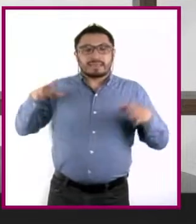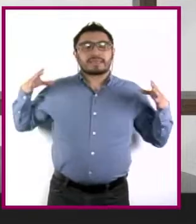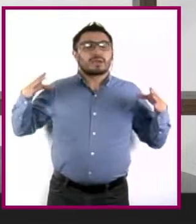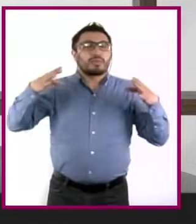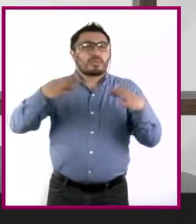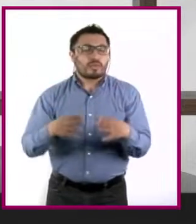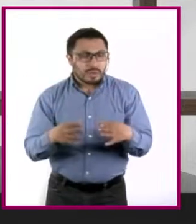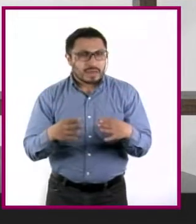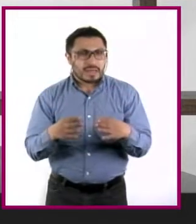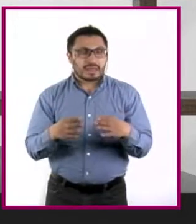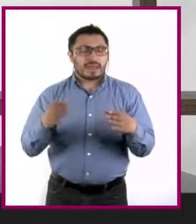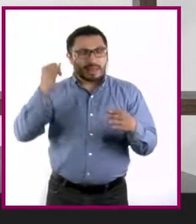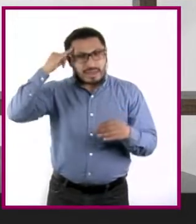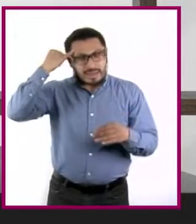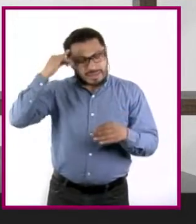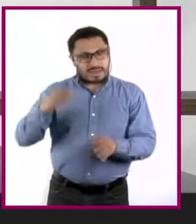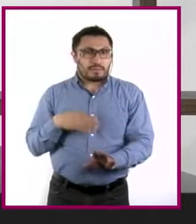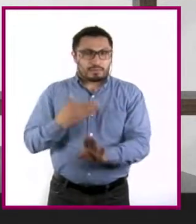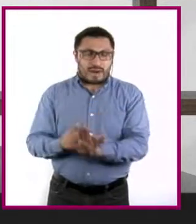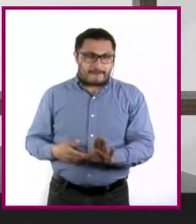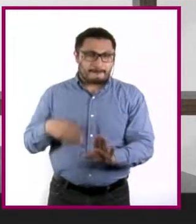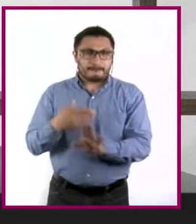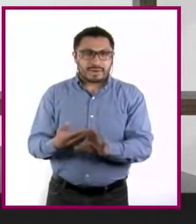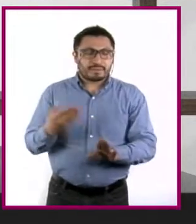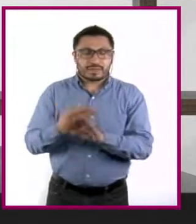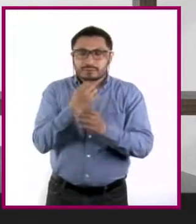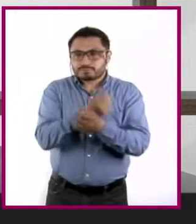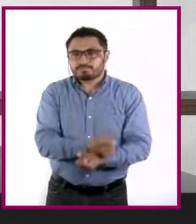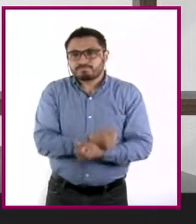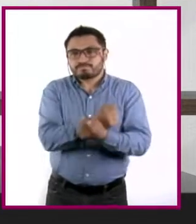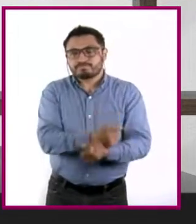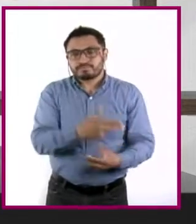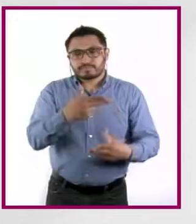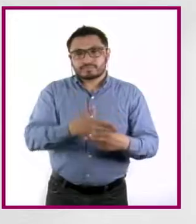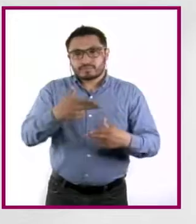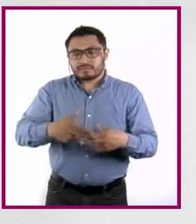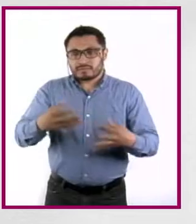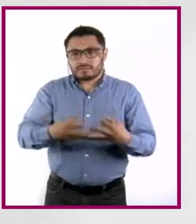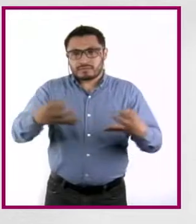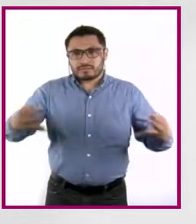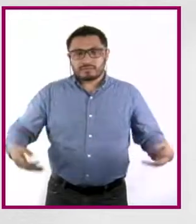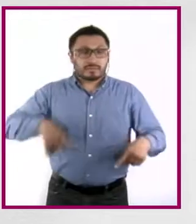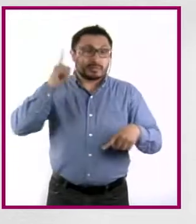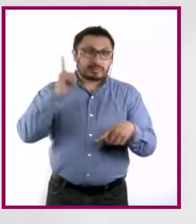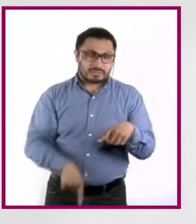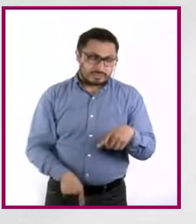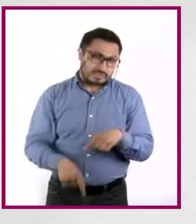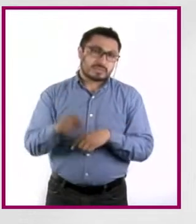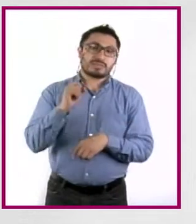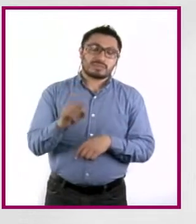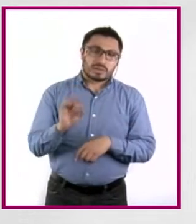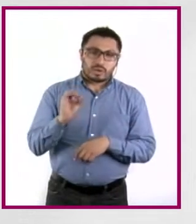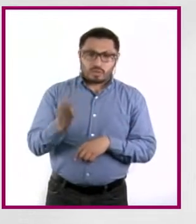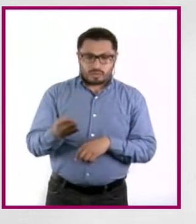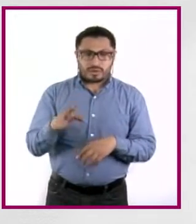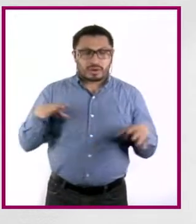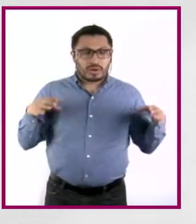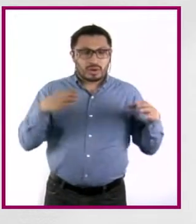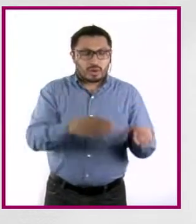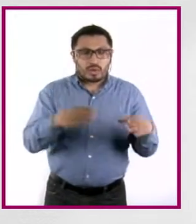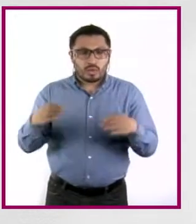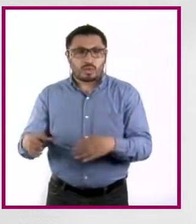han sufrido todo tipo de agravios, desde la esclavitud hasta la pérdida de sus tierras. Obviamente, las comunidades ensayaron